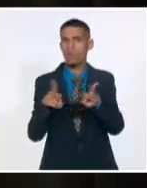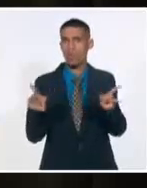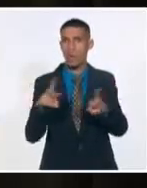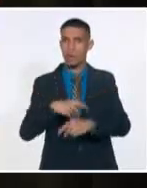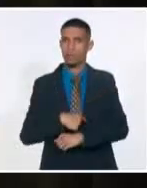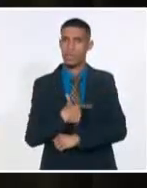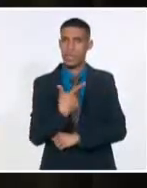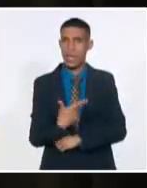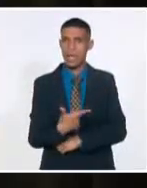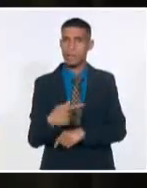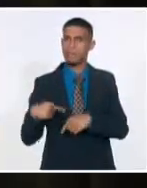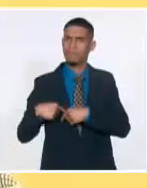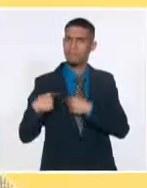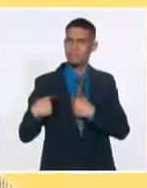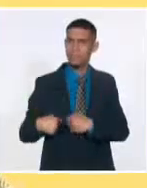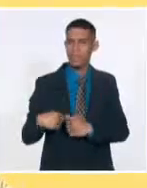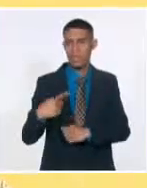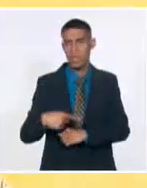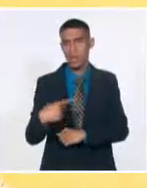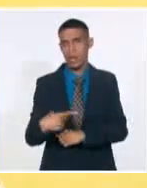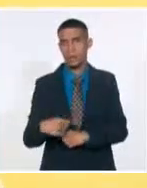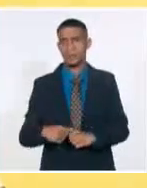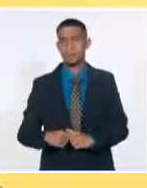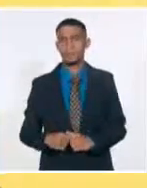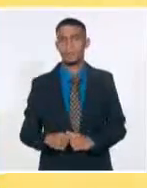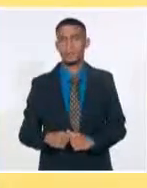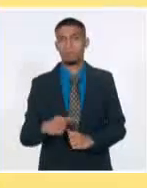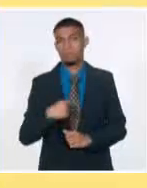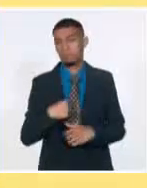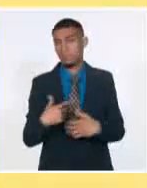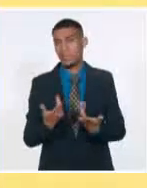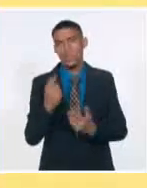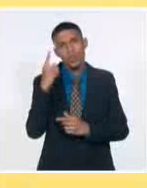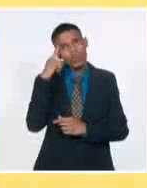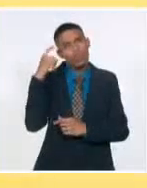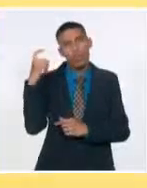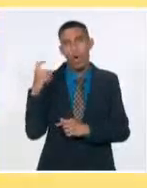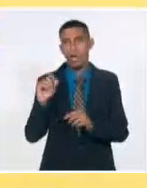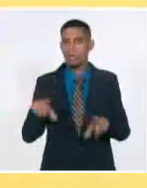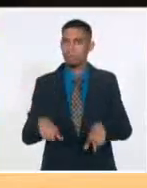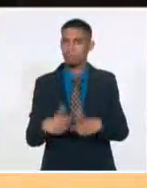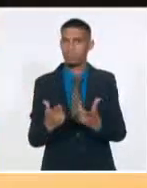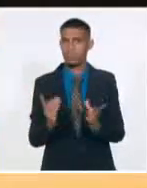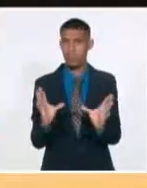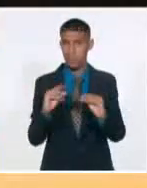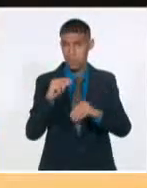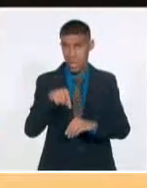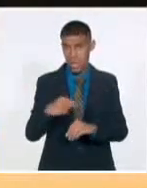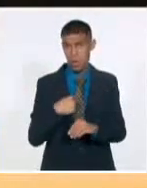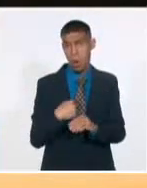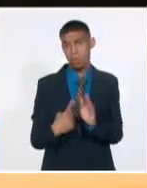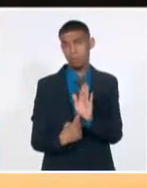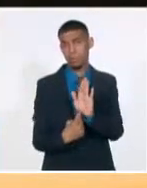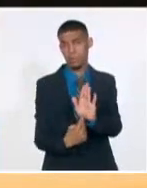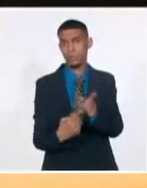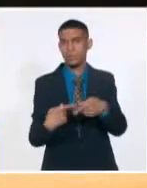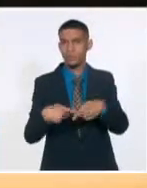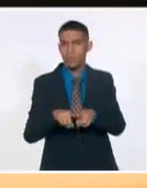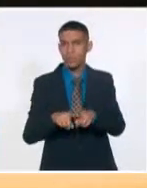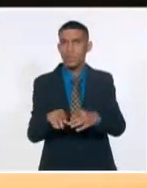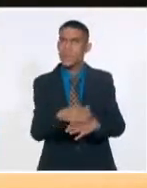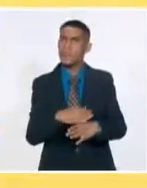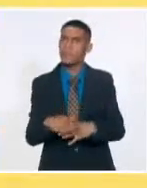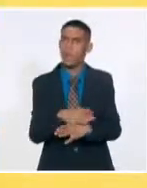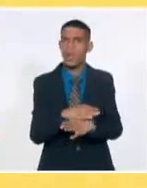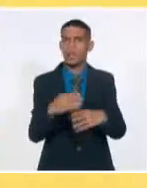el corazón en cada puesta en escena. Bueno, para mí es un sueño cumplido estar esta noche aquí en este espectáculo junto a colegas del Circo